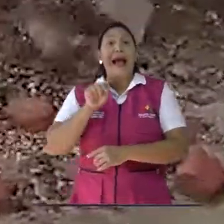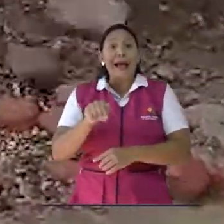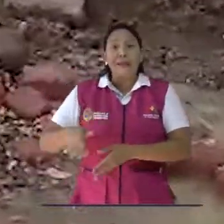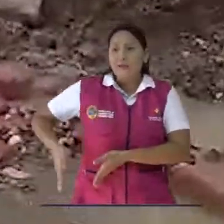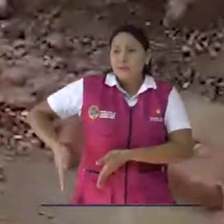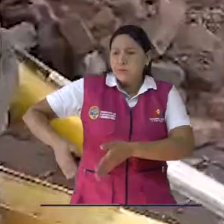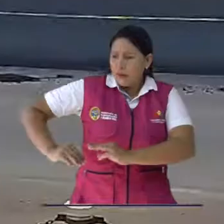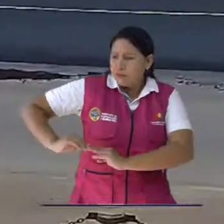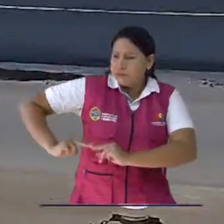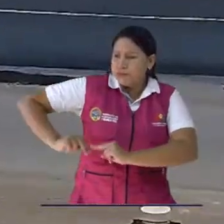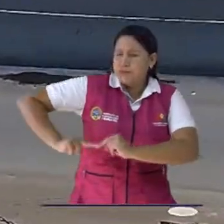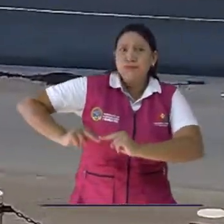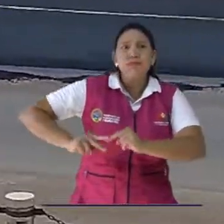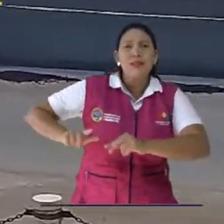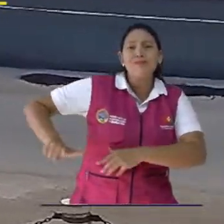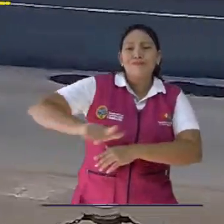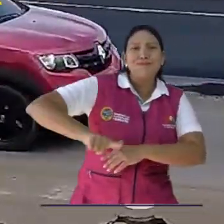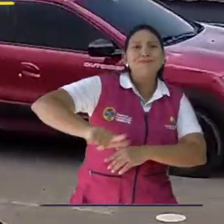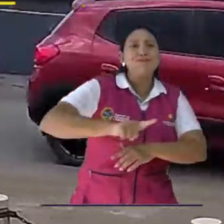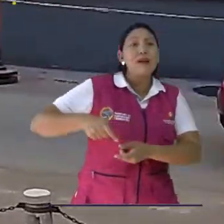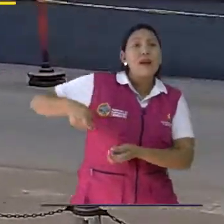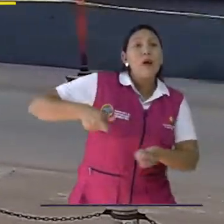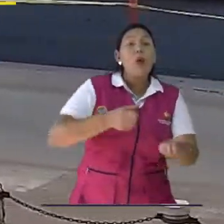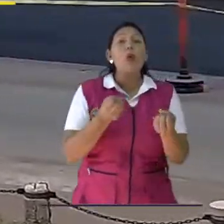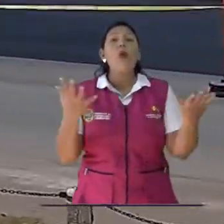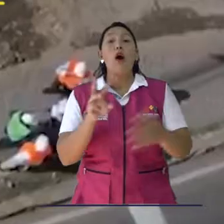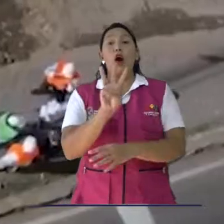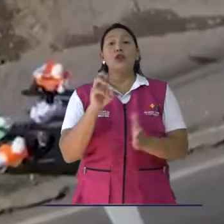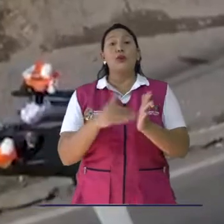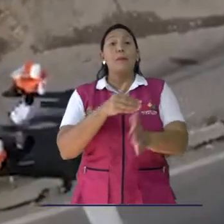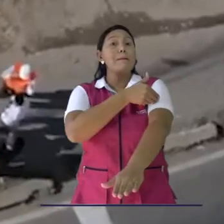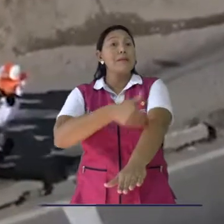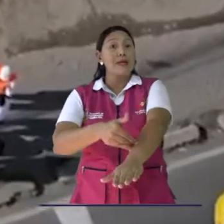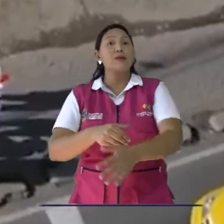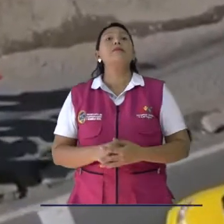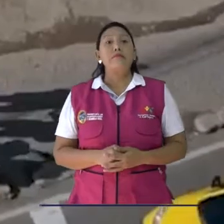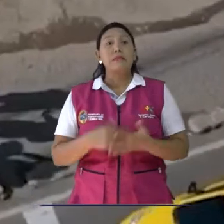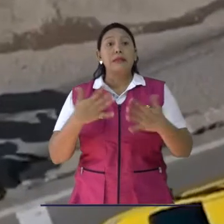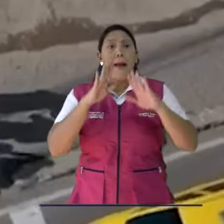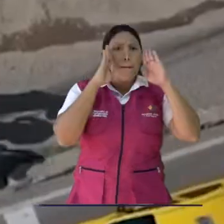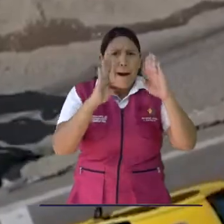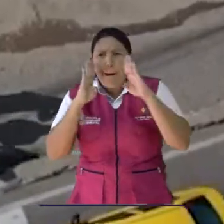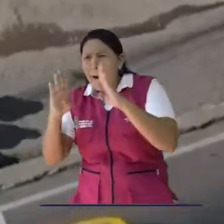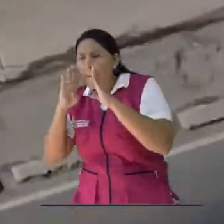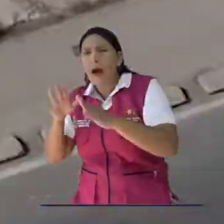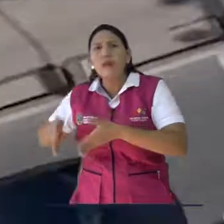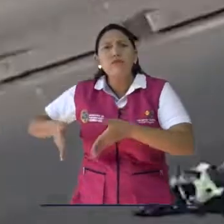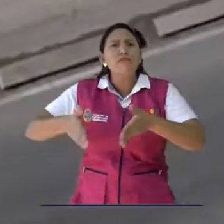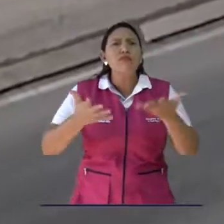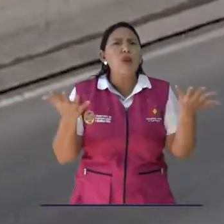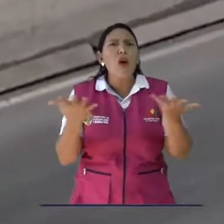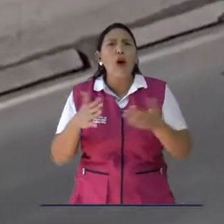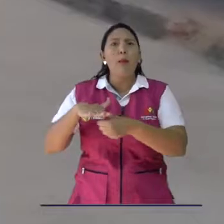son rehabilitados con una inversión de 8 mil millones de pesos. Atendimos vías muy usadas que estaban en el olvido, como